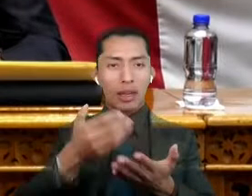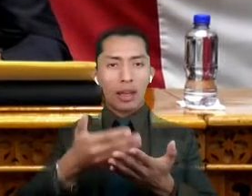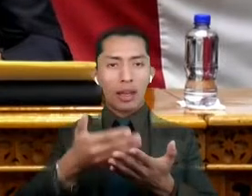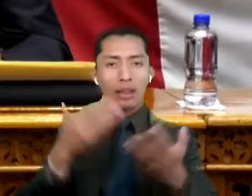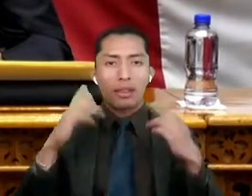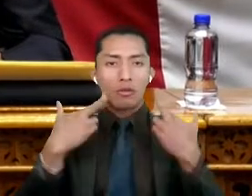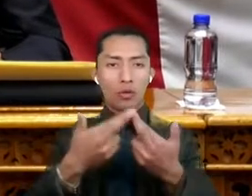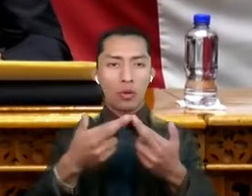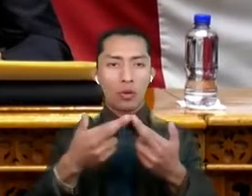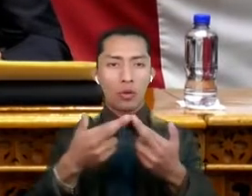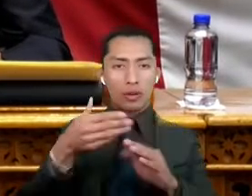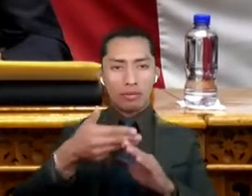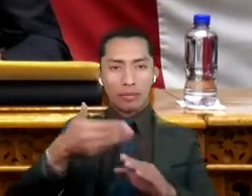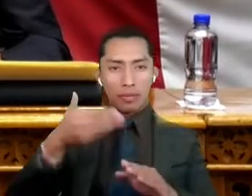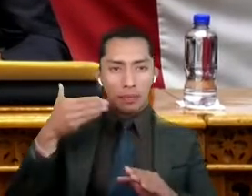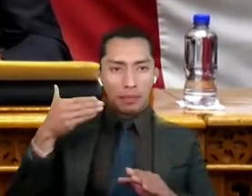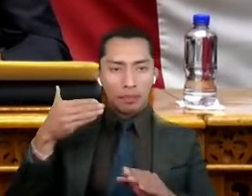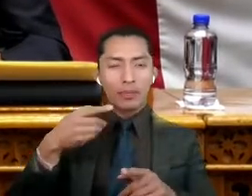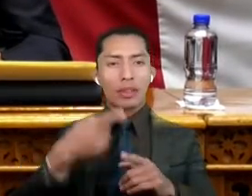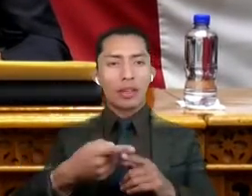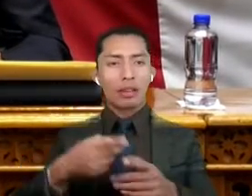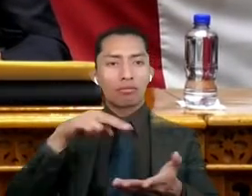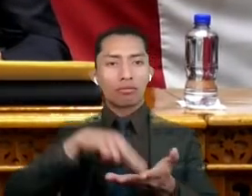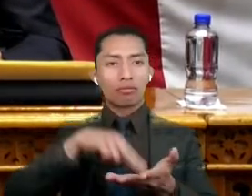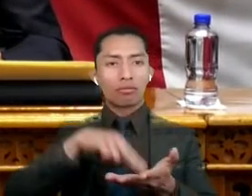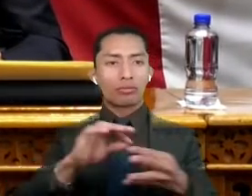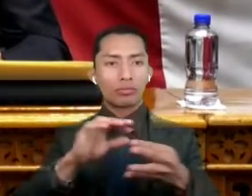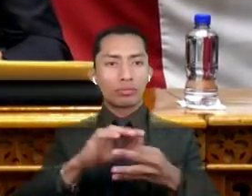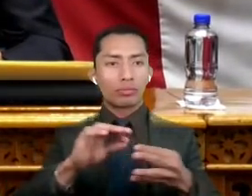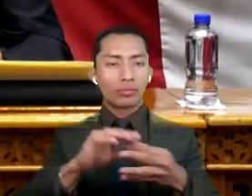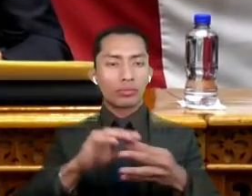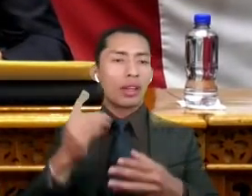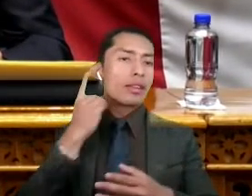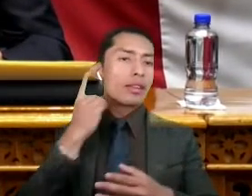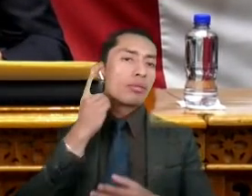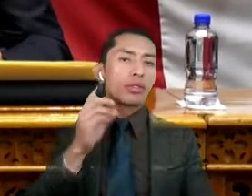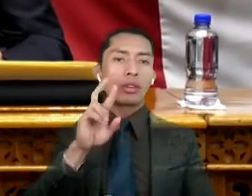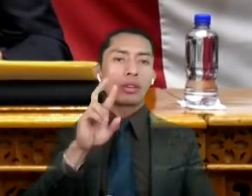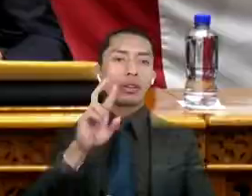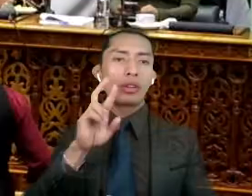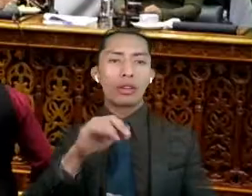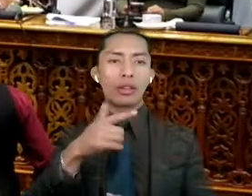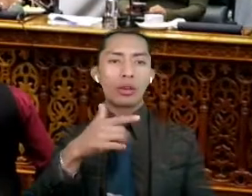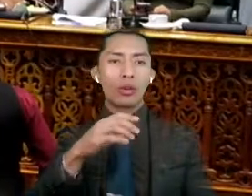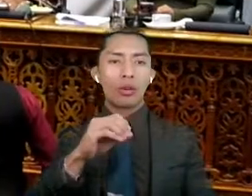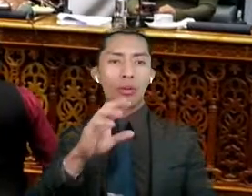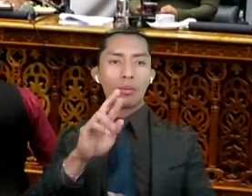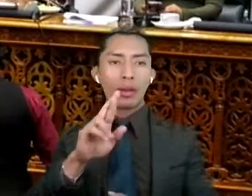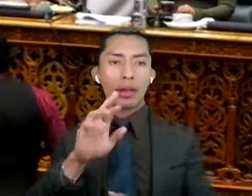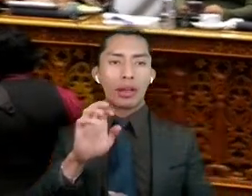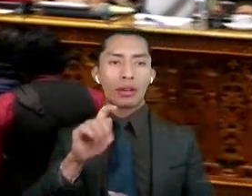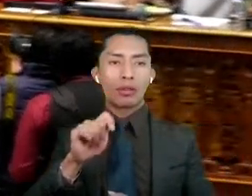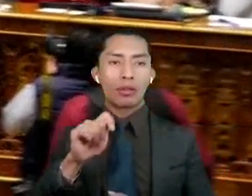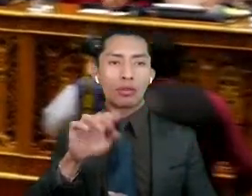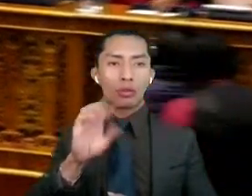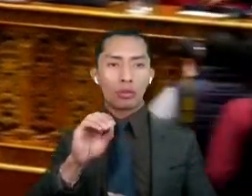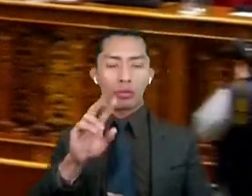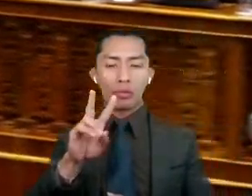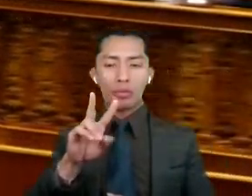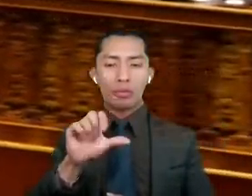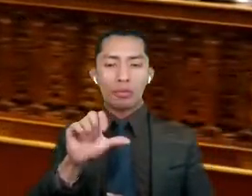sesión. Tiene la palabra el diputado Rigoberto Vargas Cervantes.